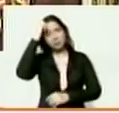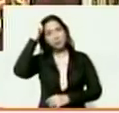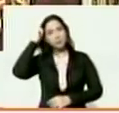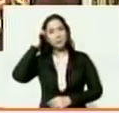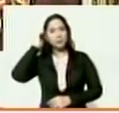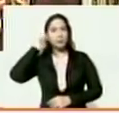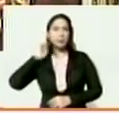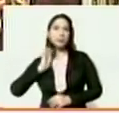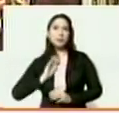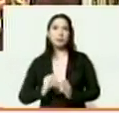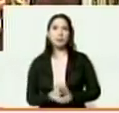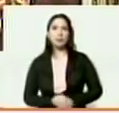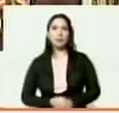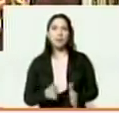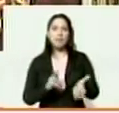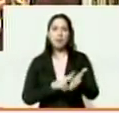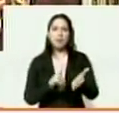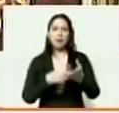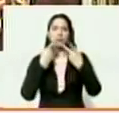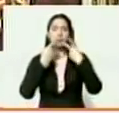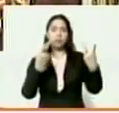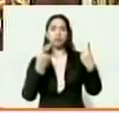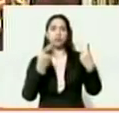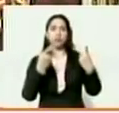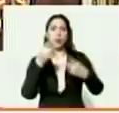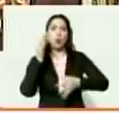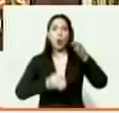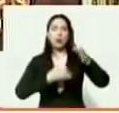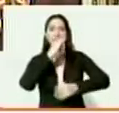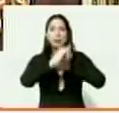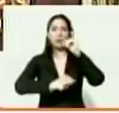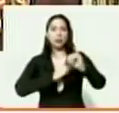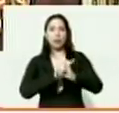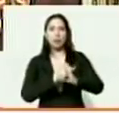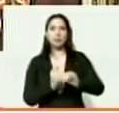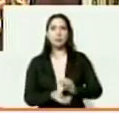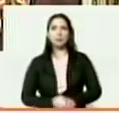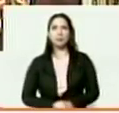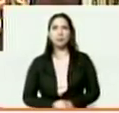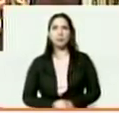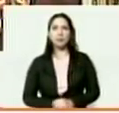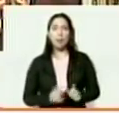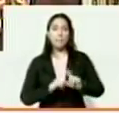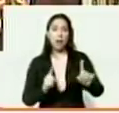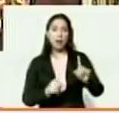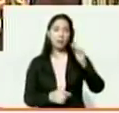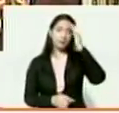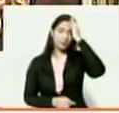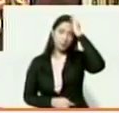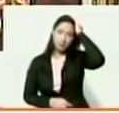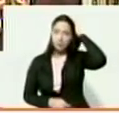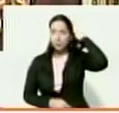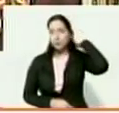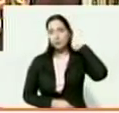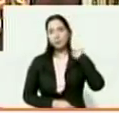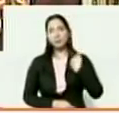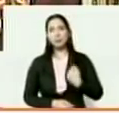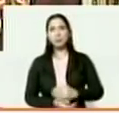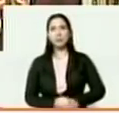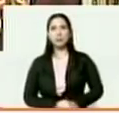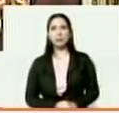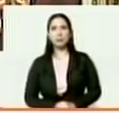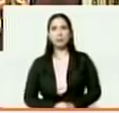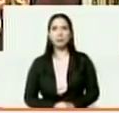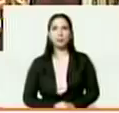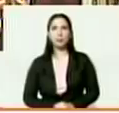verdad ante esta alta corte internacional, para exponer desde